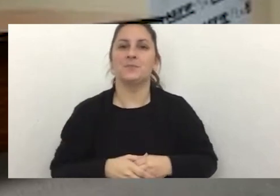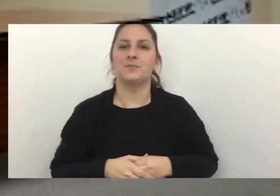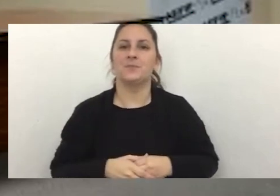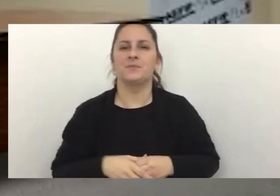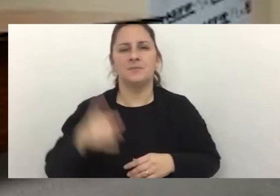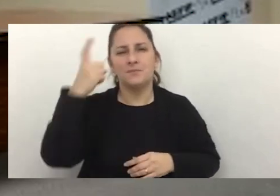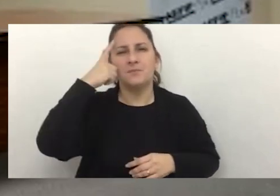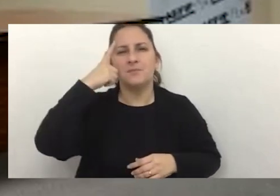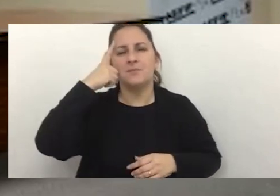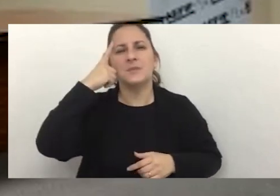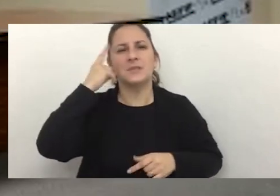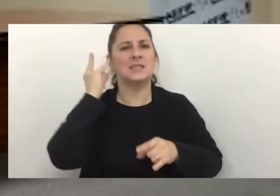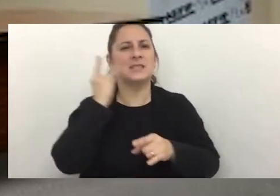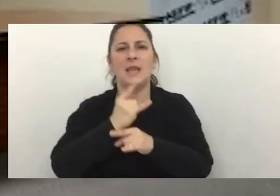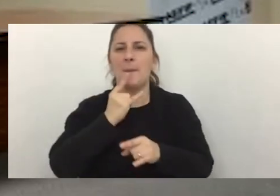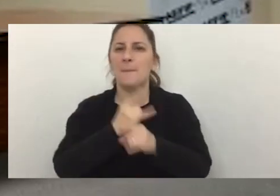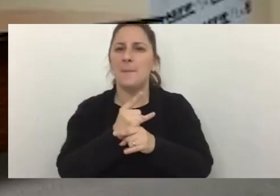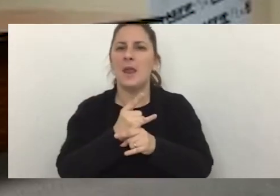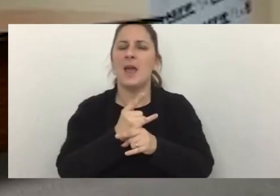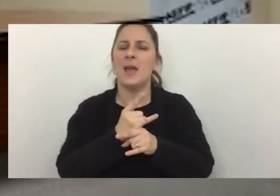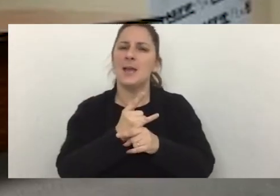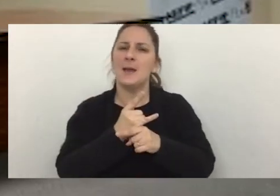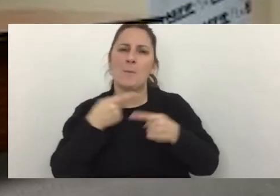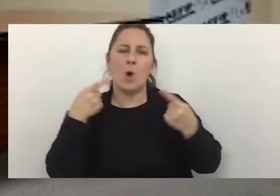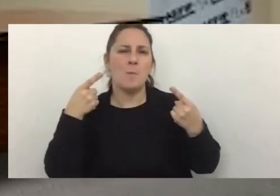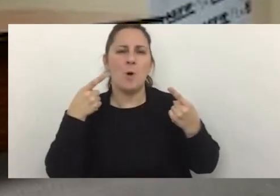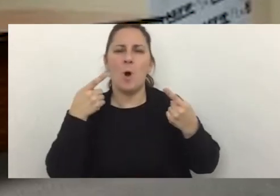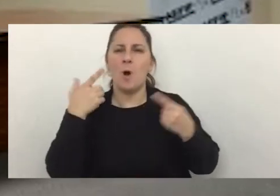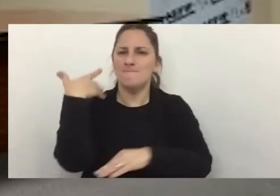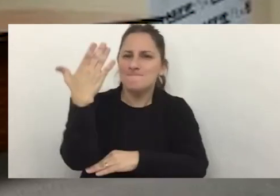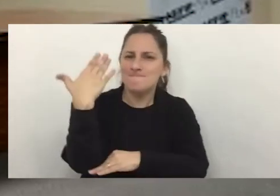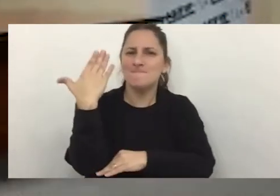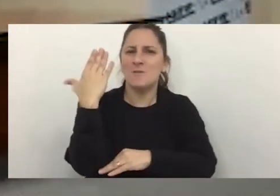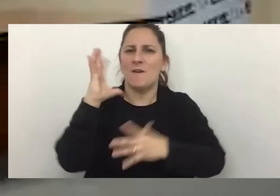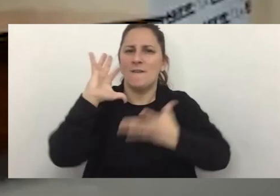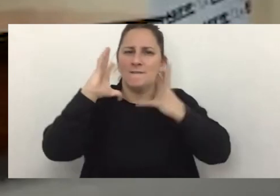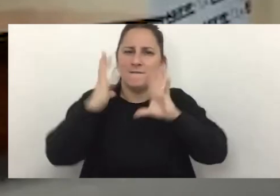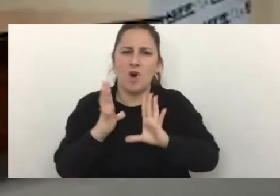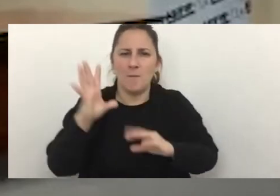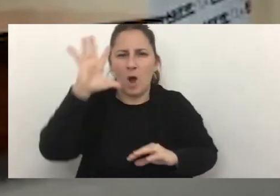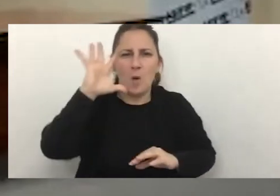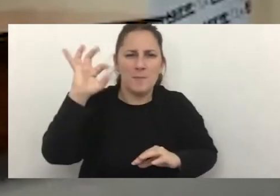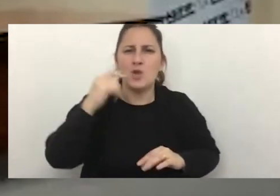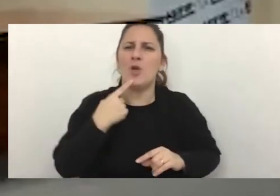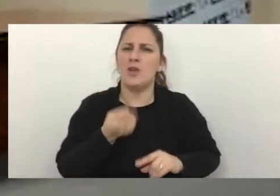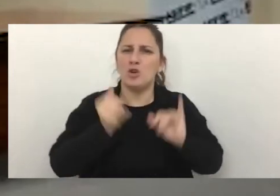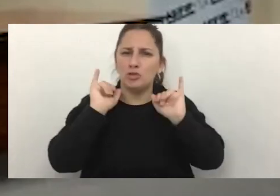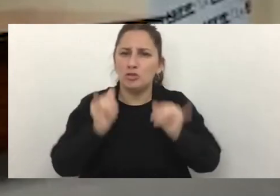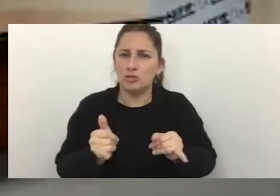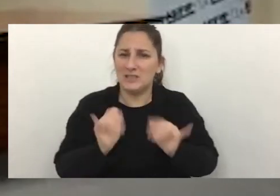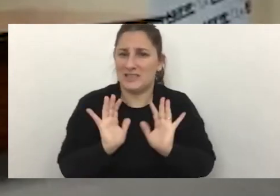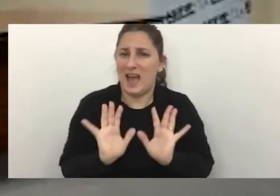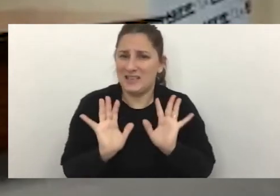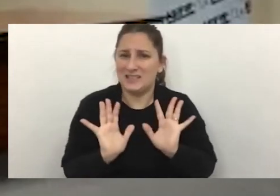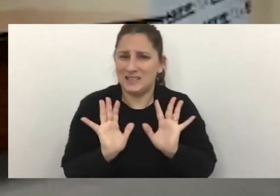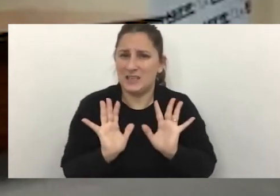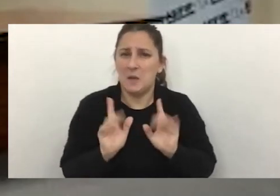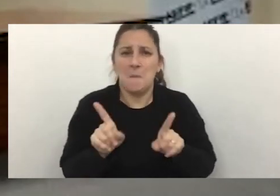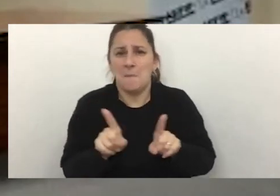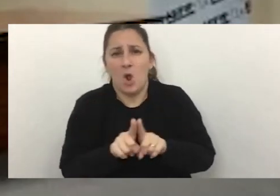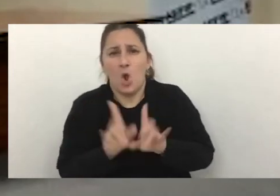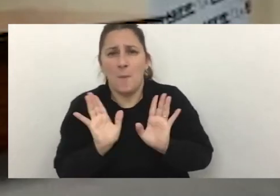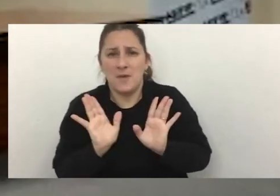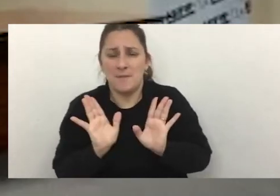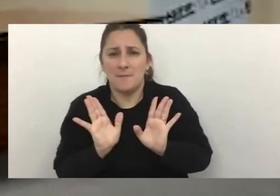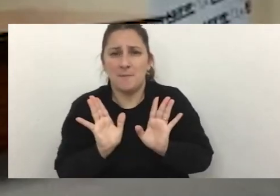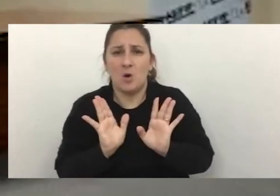constante disertación, postura, afirmación de esta característica, da lo mismo. Y no hay